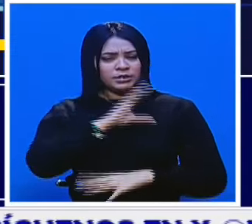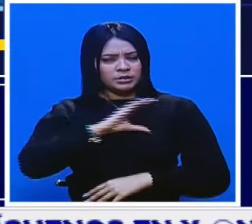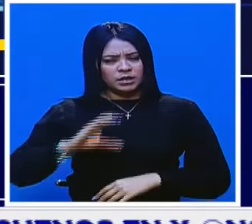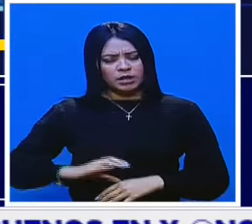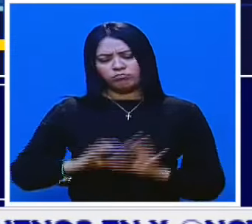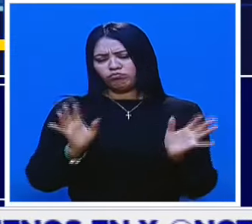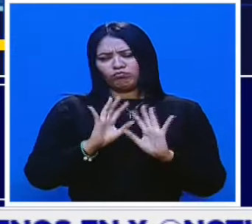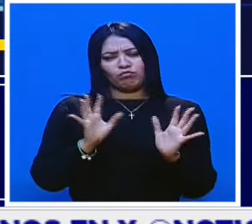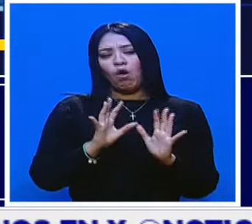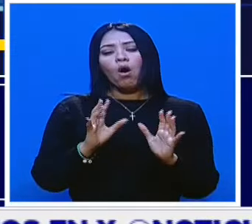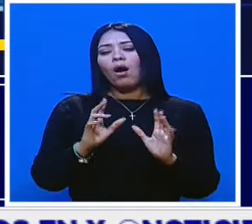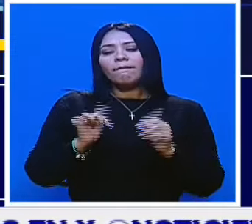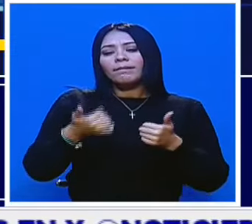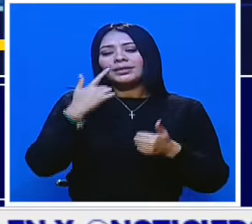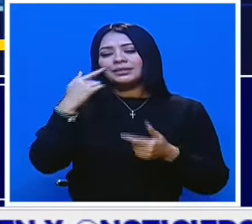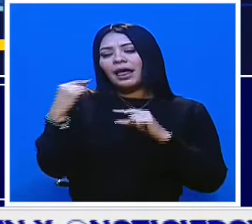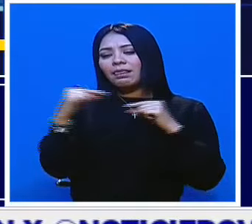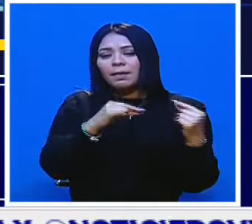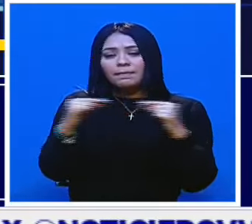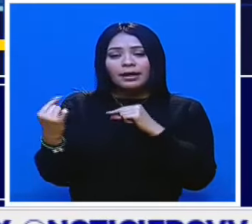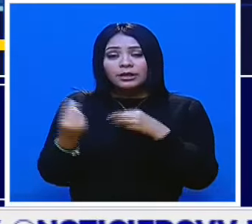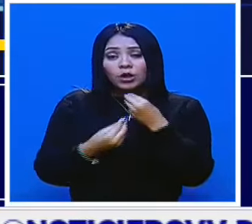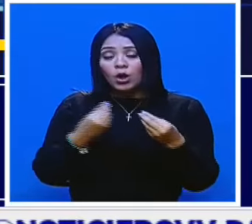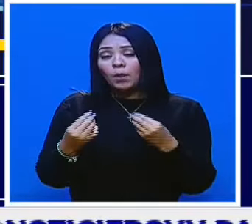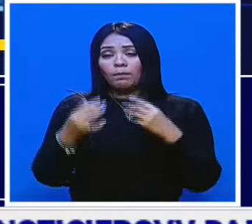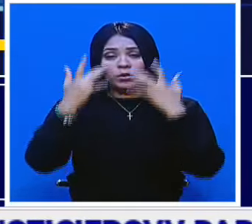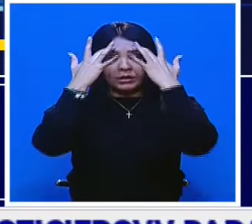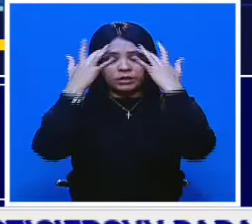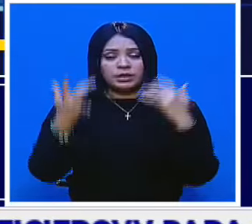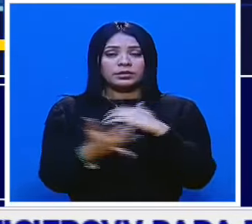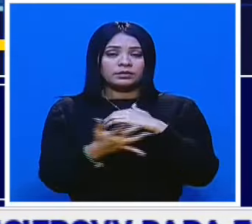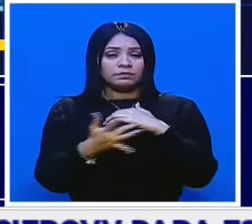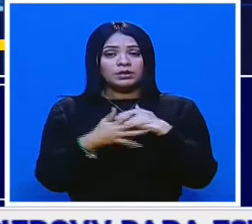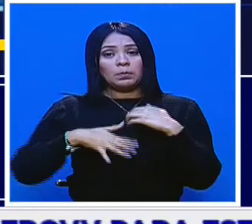debate sobre cómo la inteligencia artificial puede integrarse en